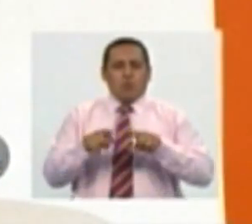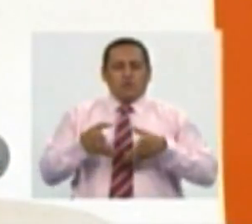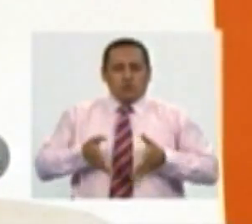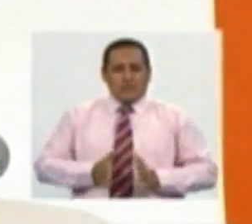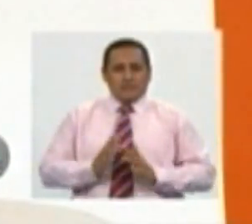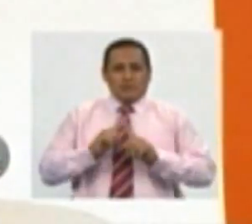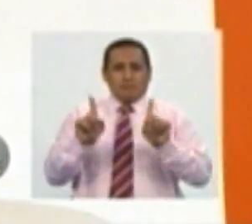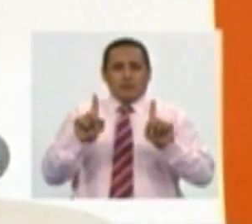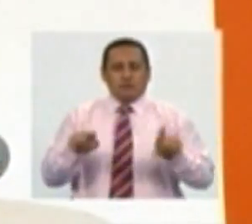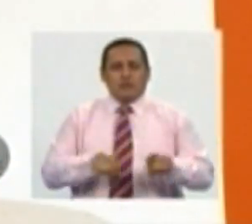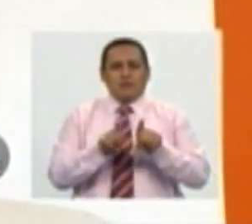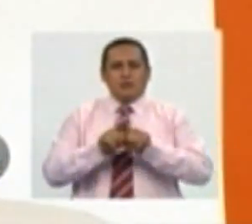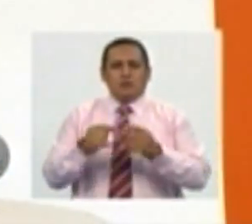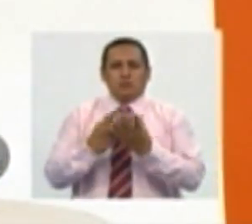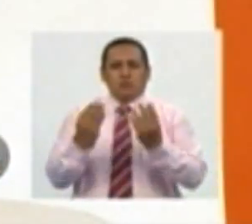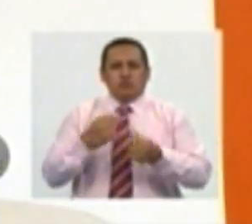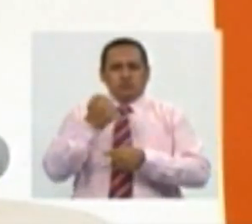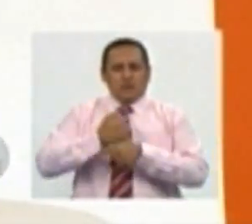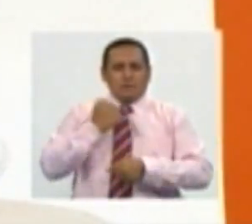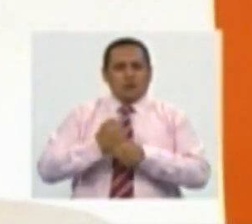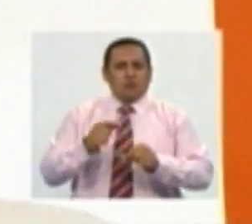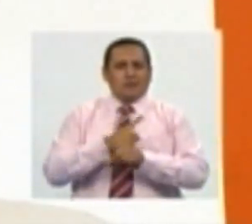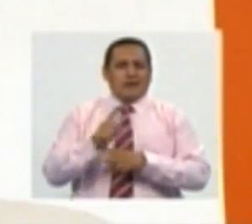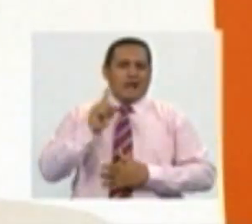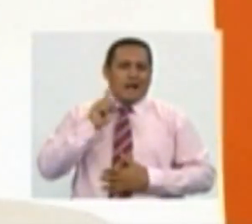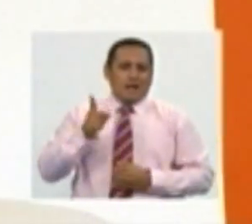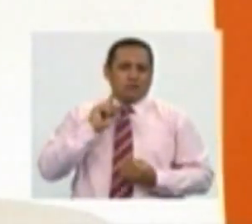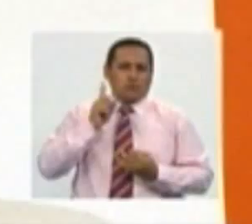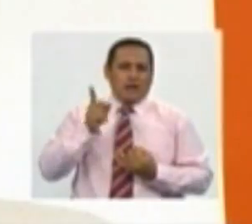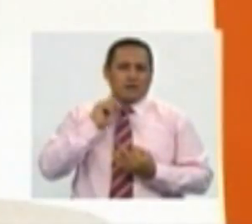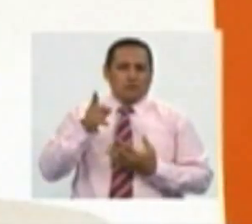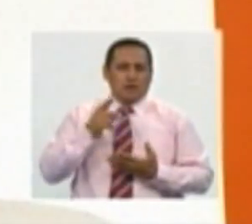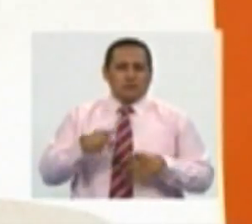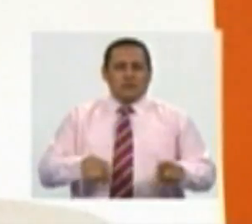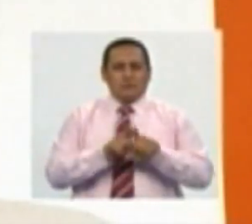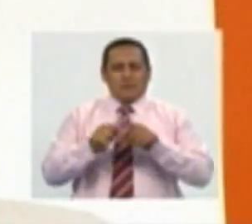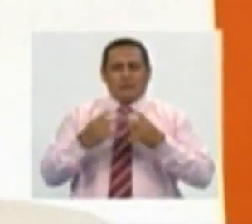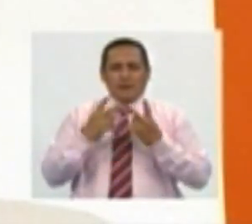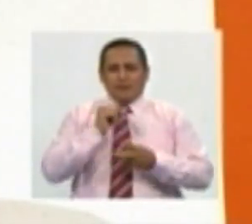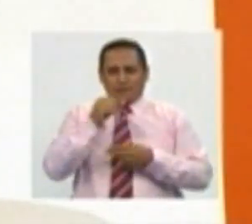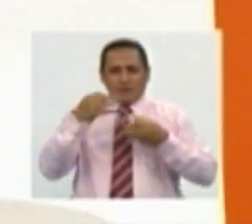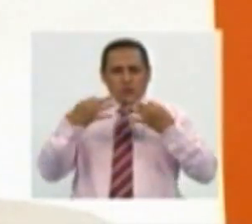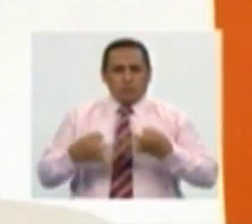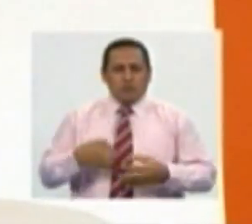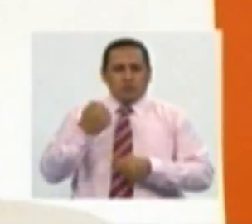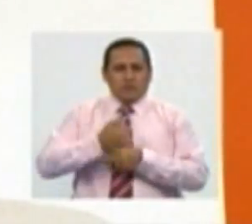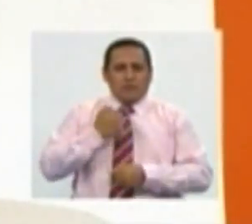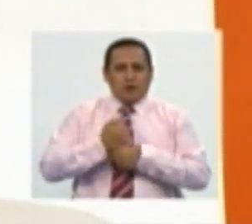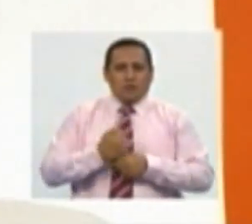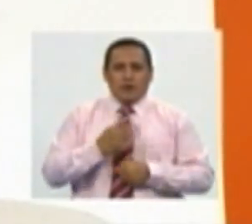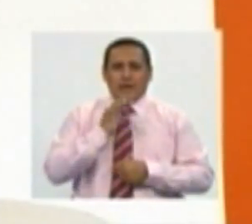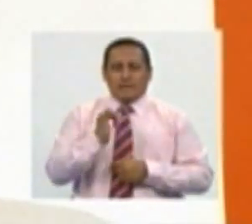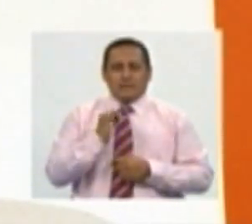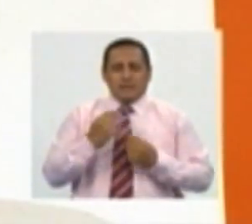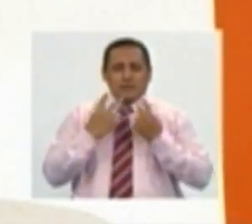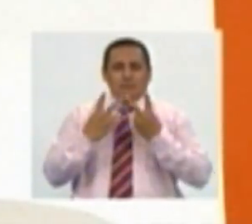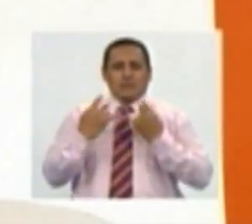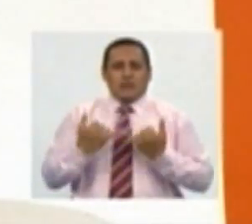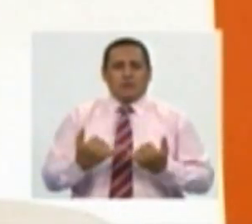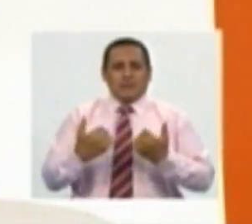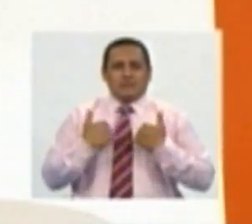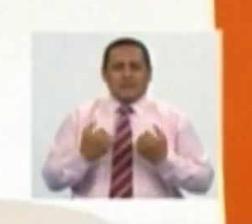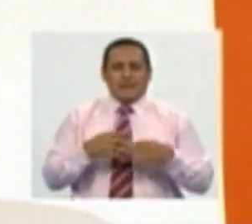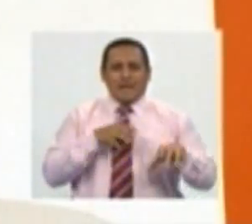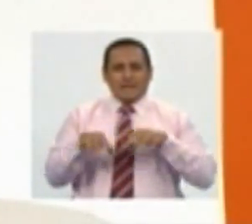nazca. Pero sin embargo, muchos empleadores no hacen caso omiso a este requerimiento, y ahí viene un incumplimiento laboral. Entonces, en esos casos también tienen